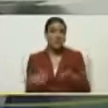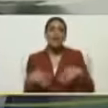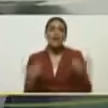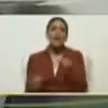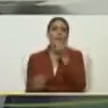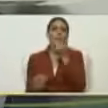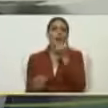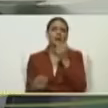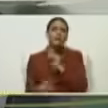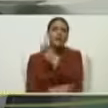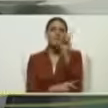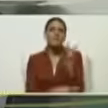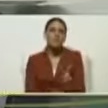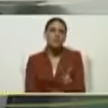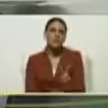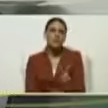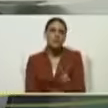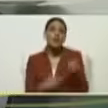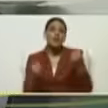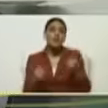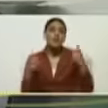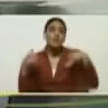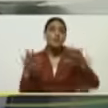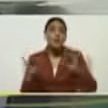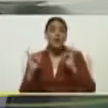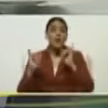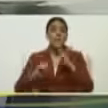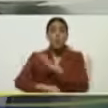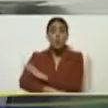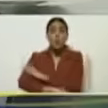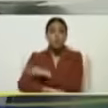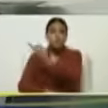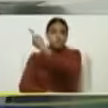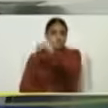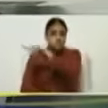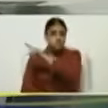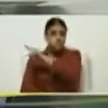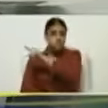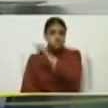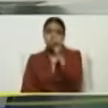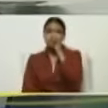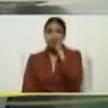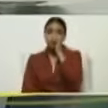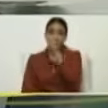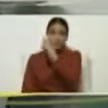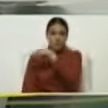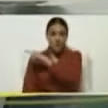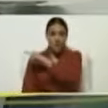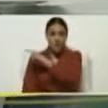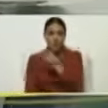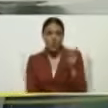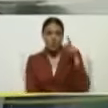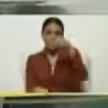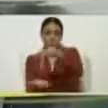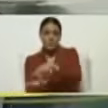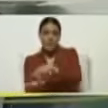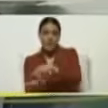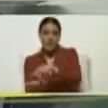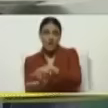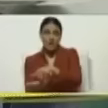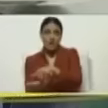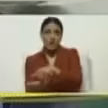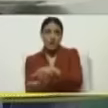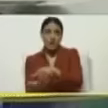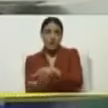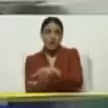Venezuela si la oligarquía de los apellidos de Caracas llegar al poder político